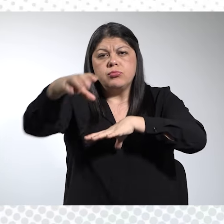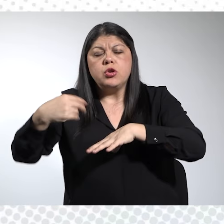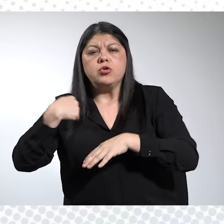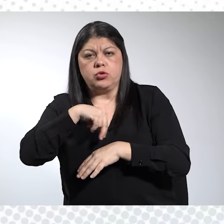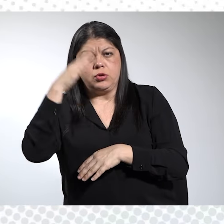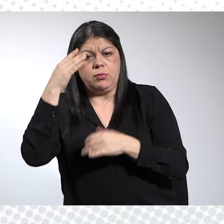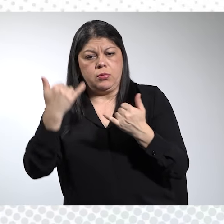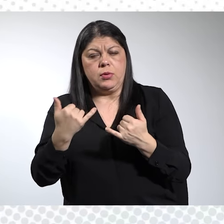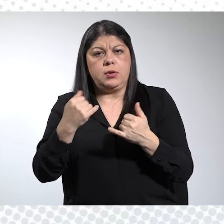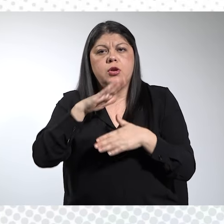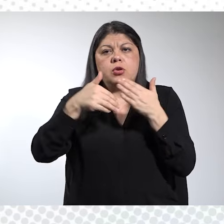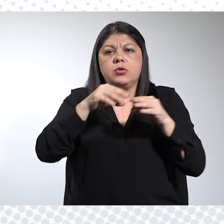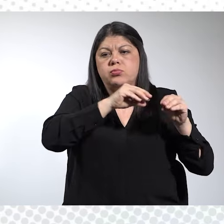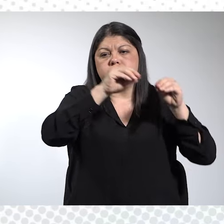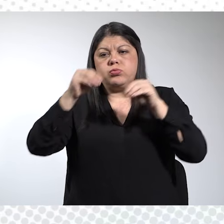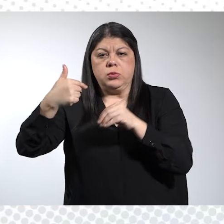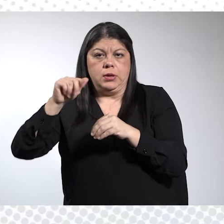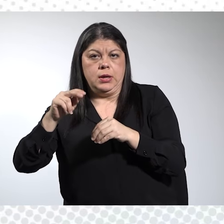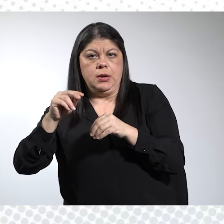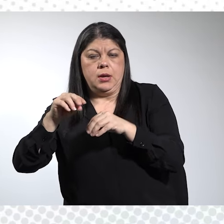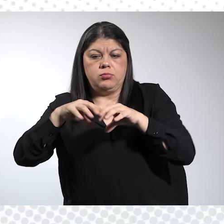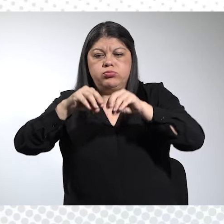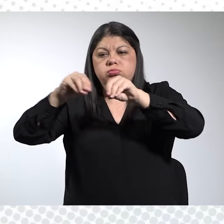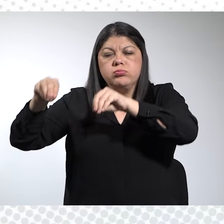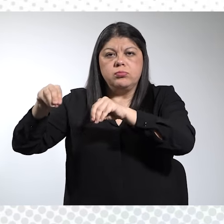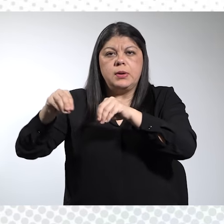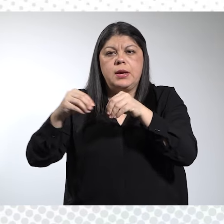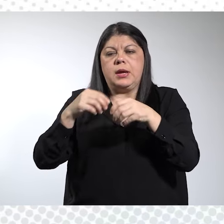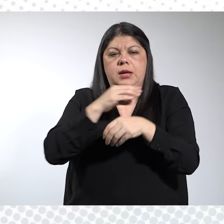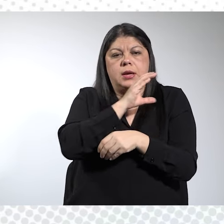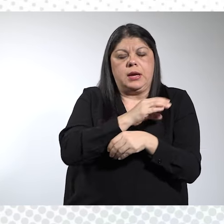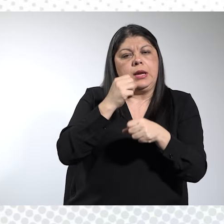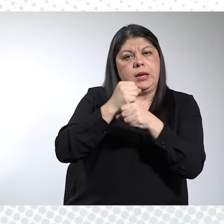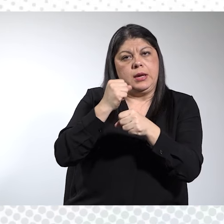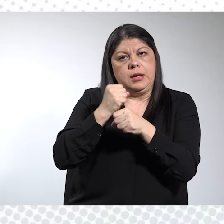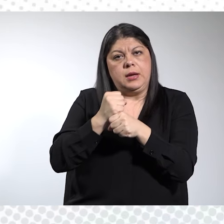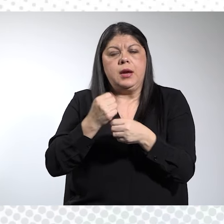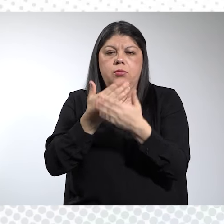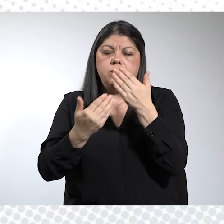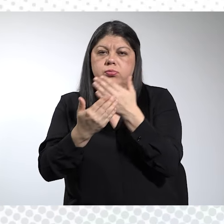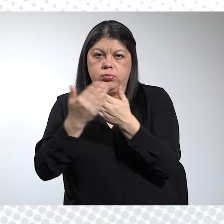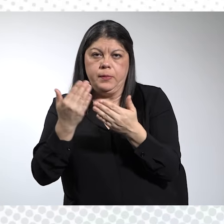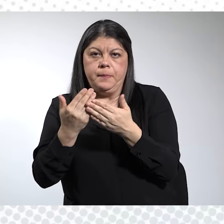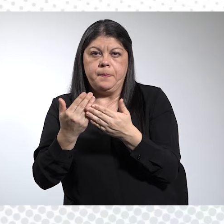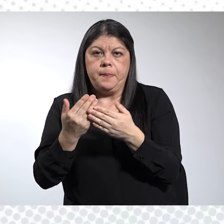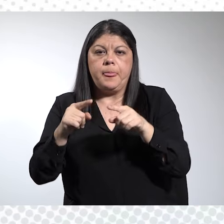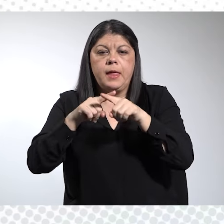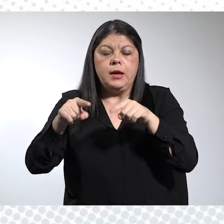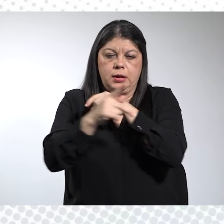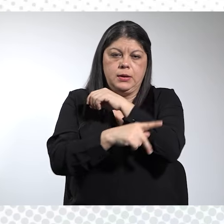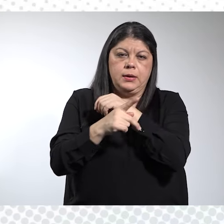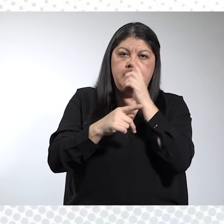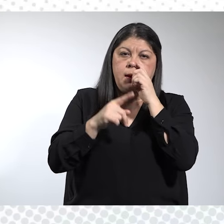Hoy sabemos que todos migran a la GAM y hay una dispersión enorme en tema de calidad de trabajo y mano de obra en